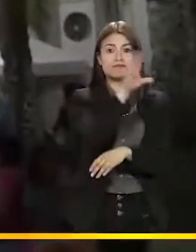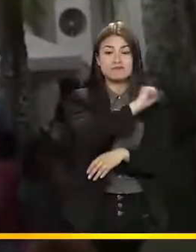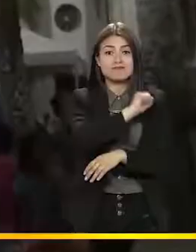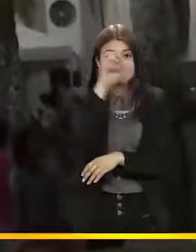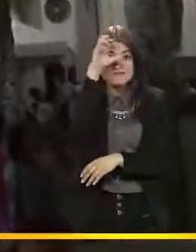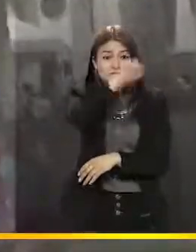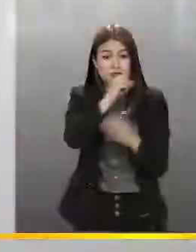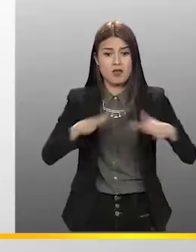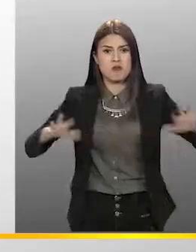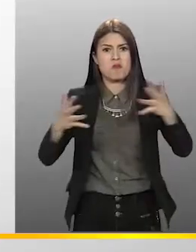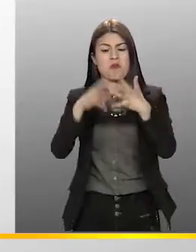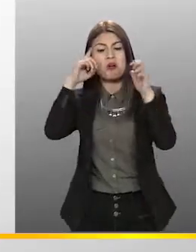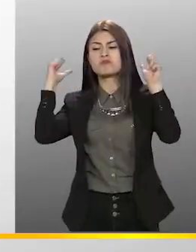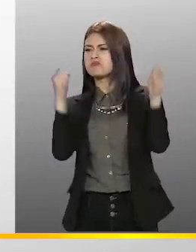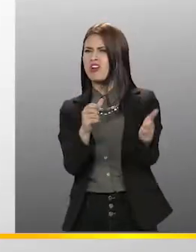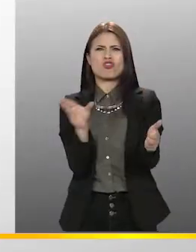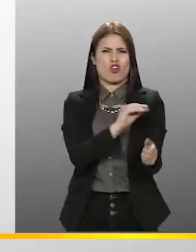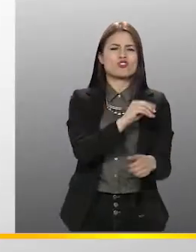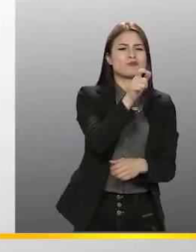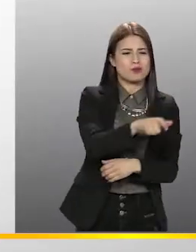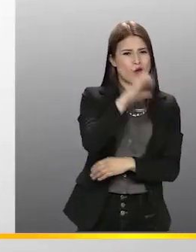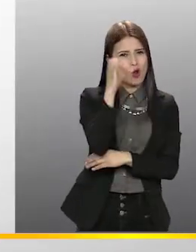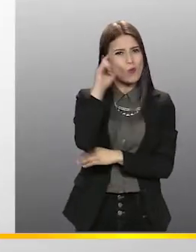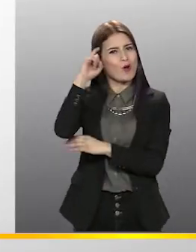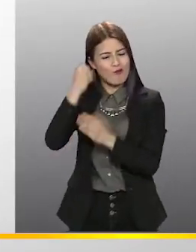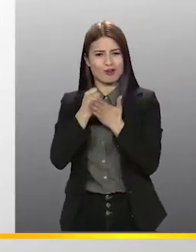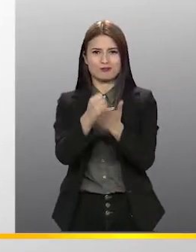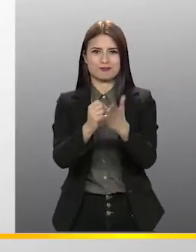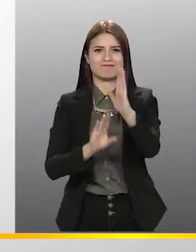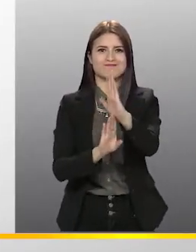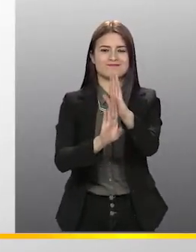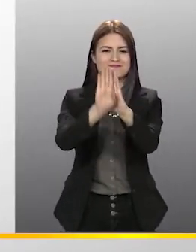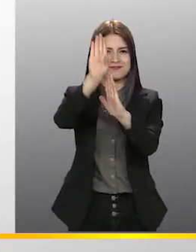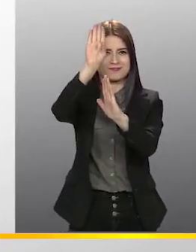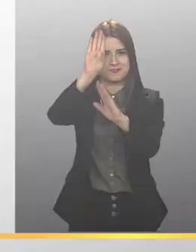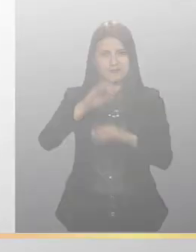colombianos, con todo el gobierno, vamos a lograr que Mocoa salga adelante.